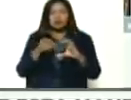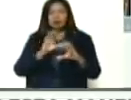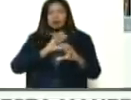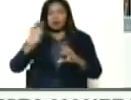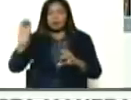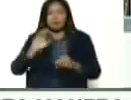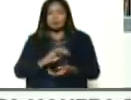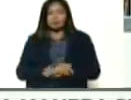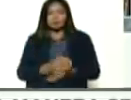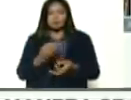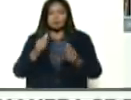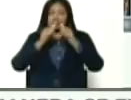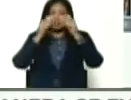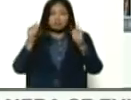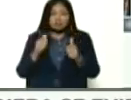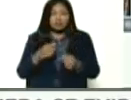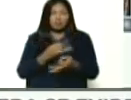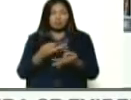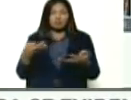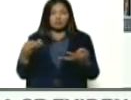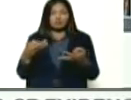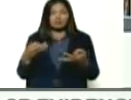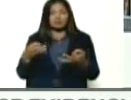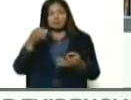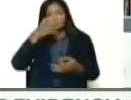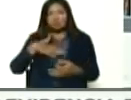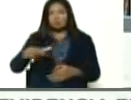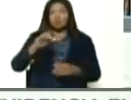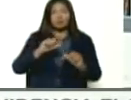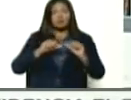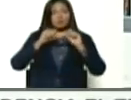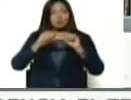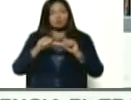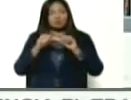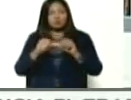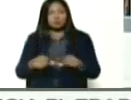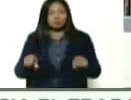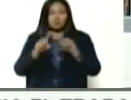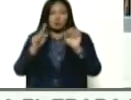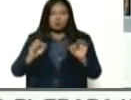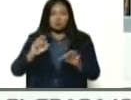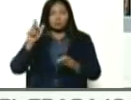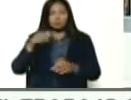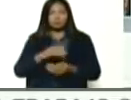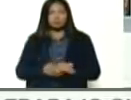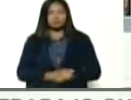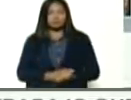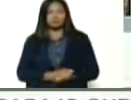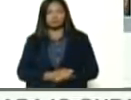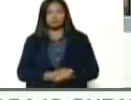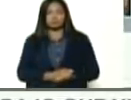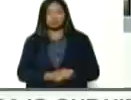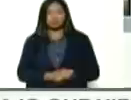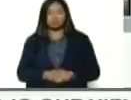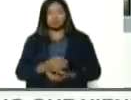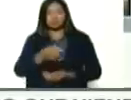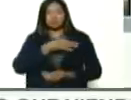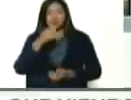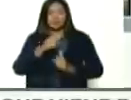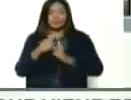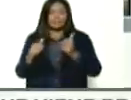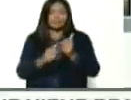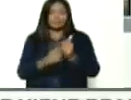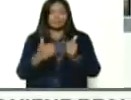sistema perfecto de protección al pueblo avanzar como estamos avanzando bueno señora vicepresidente